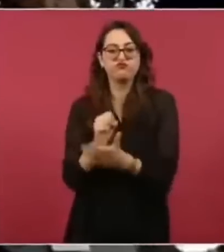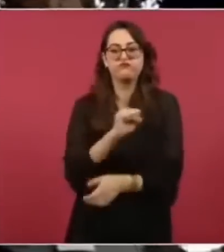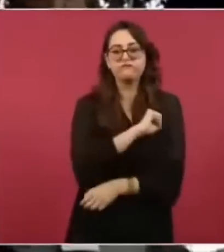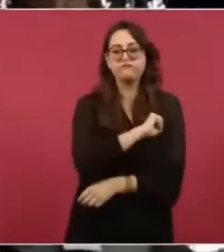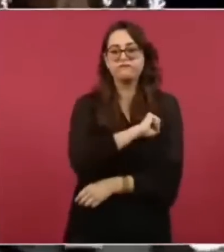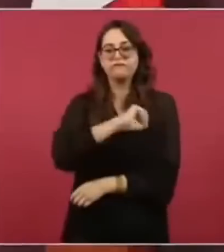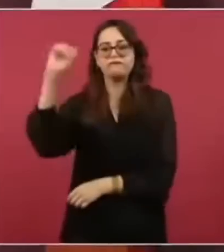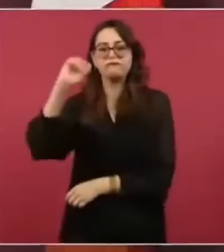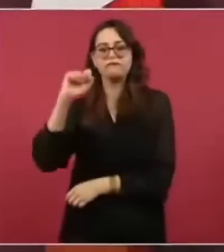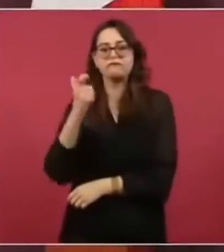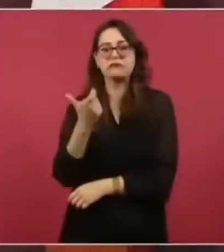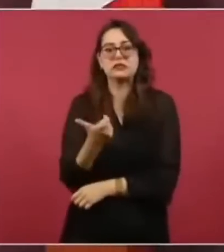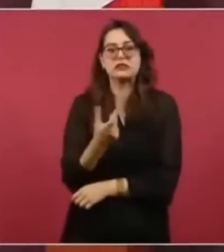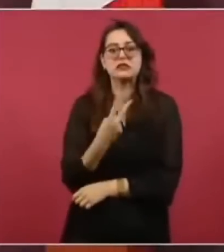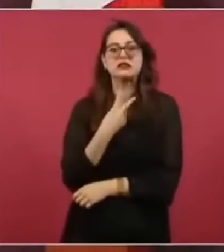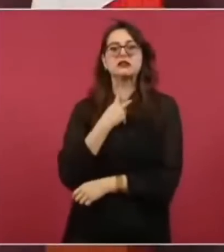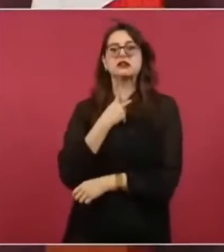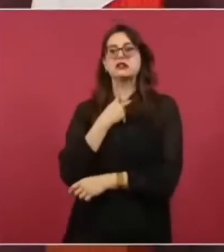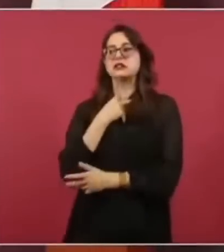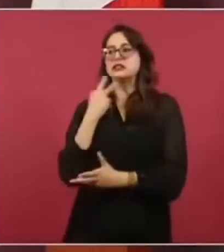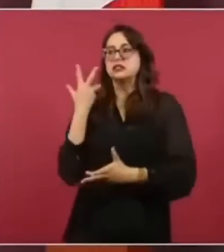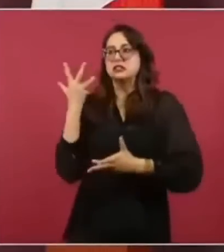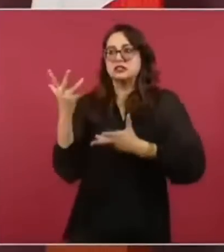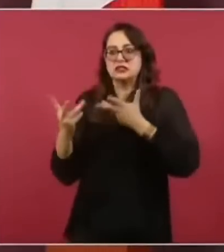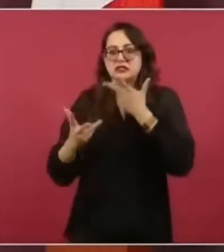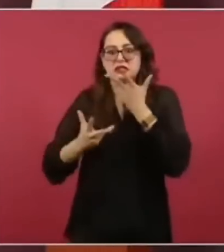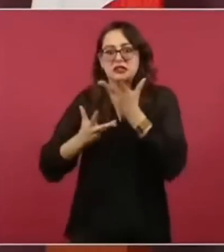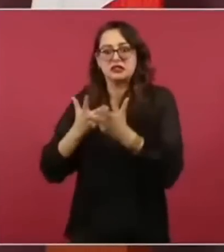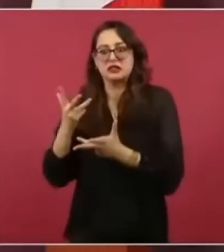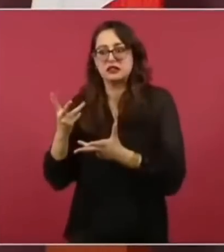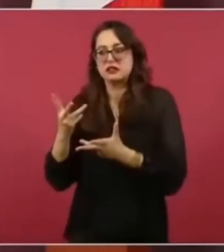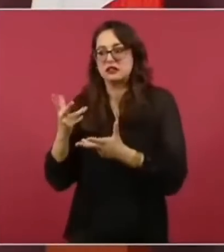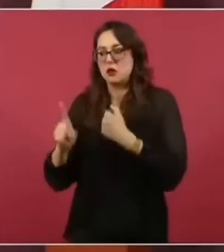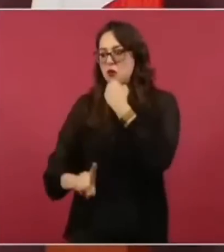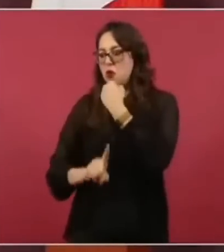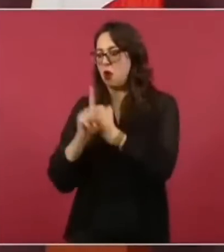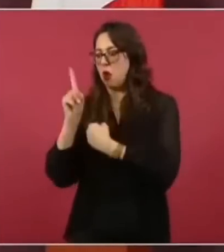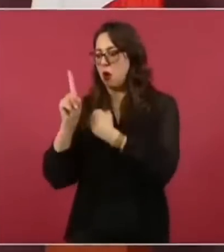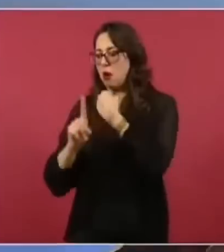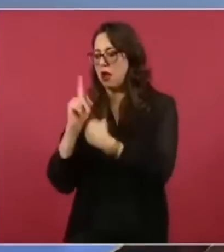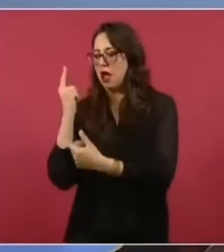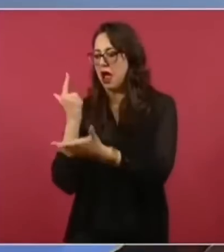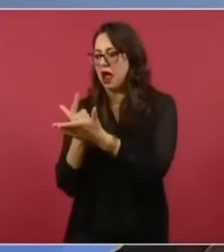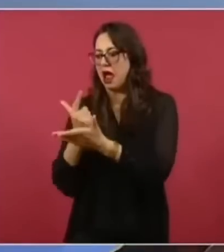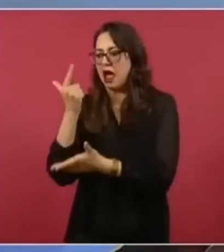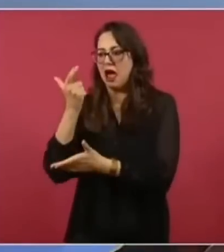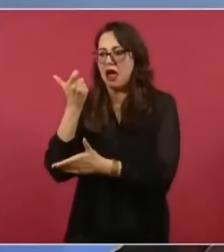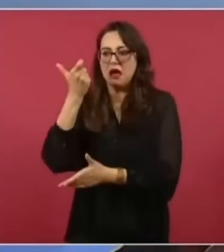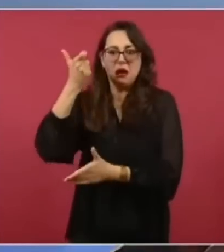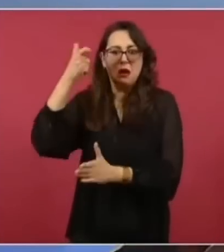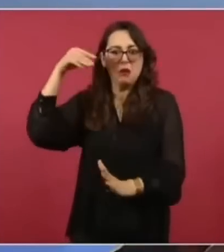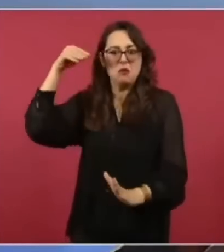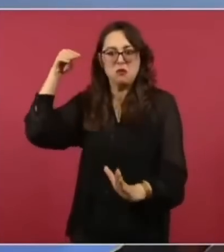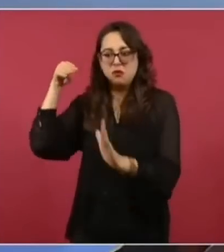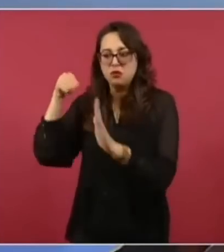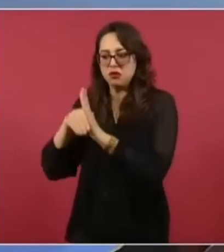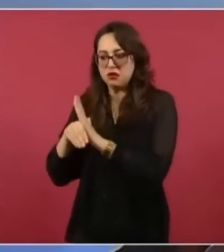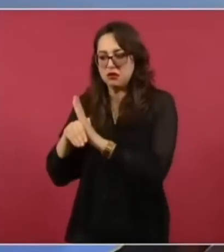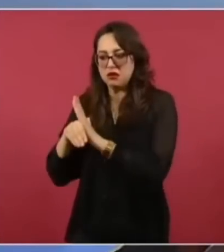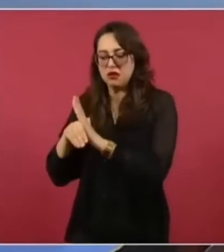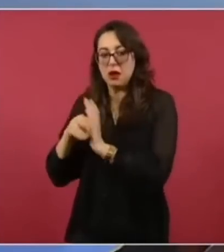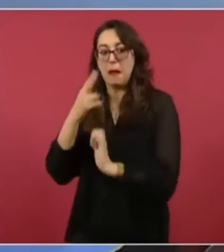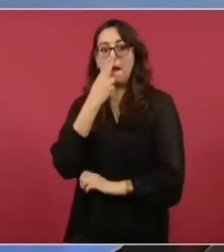Termina la cita. Pero culpar de estas desgracias económicas a determinados